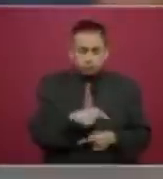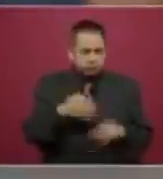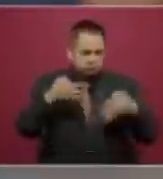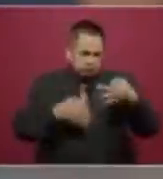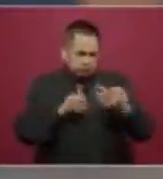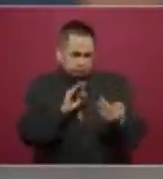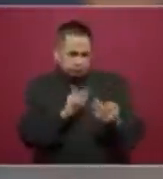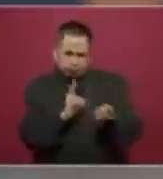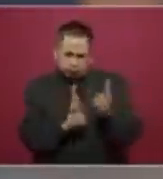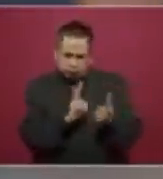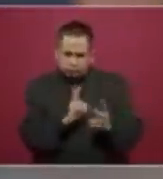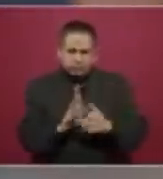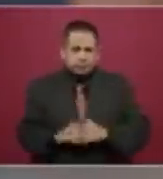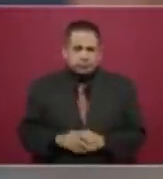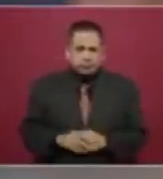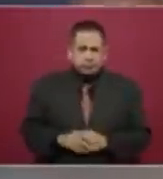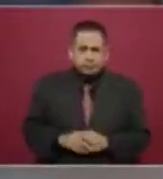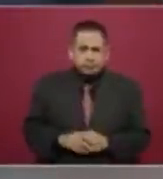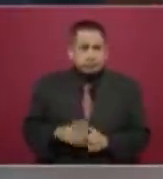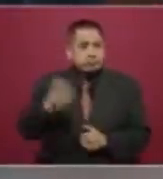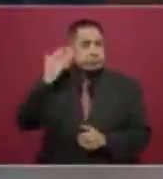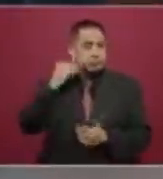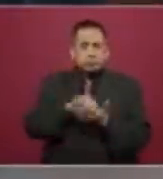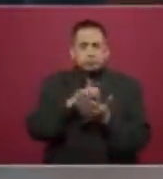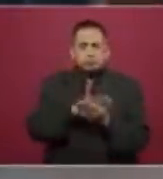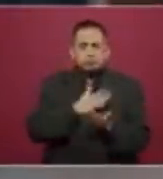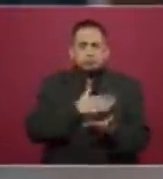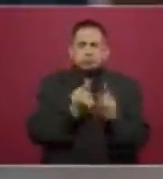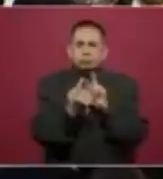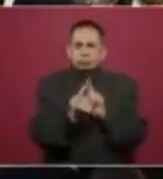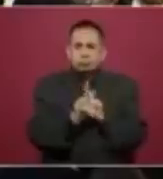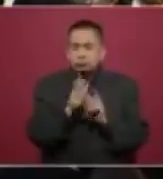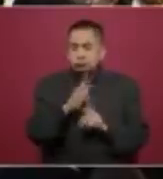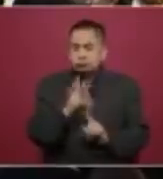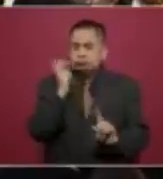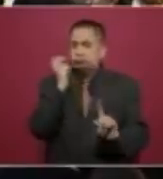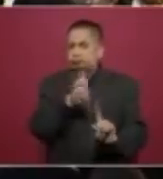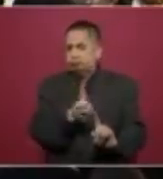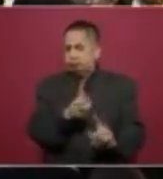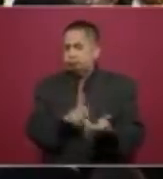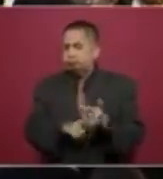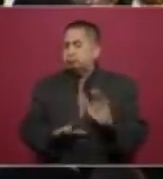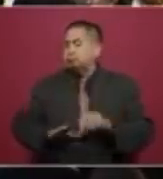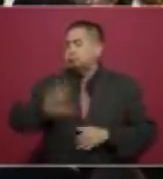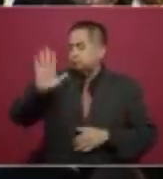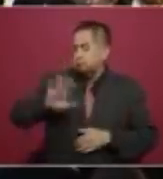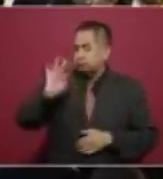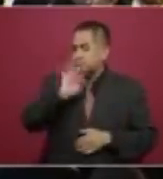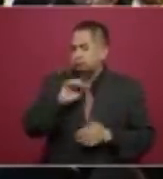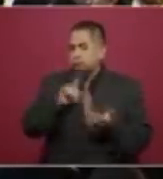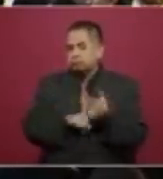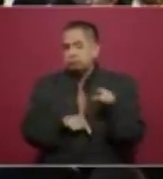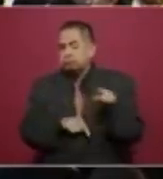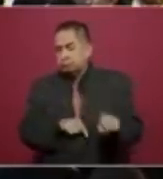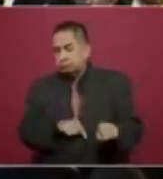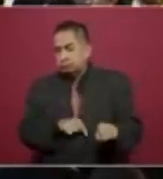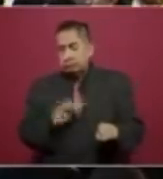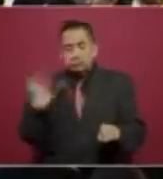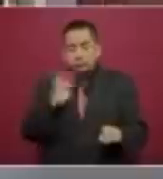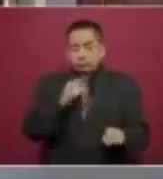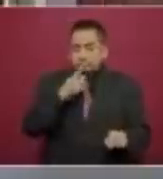que no los habían citado a declarar, pero ya están imputados. Es decir, podrían podría hoy